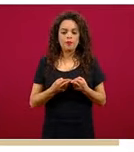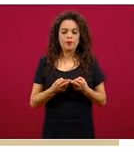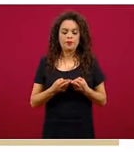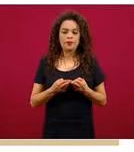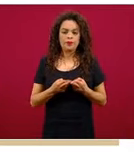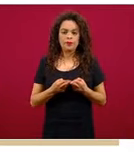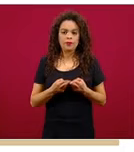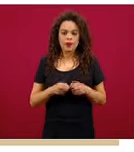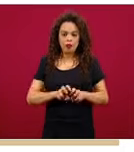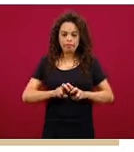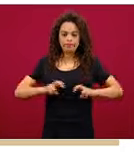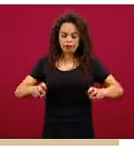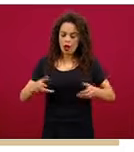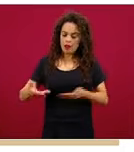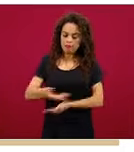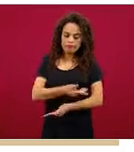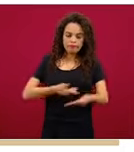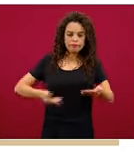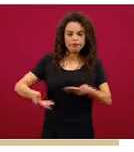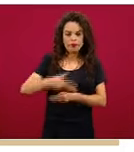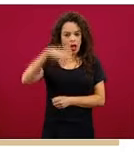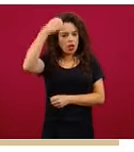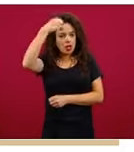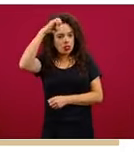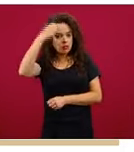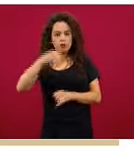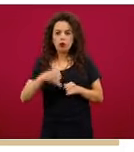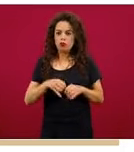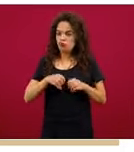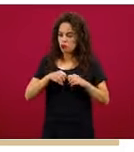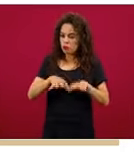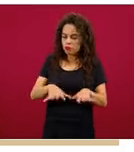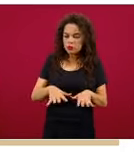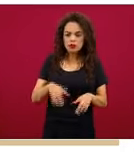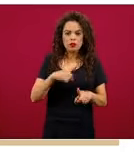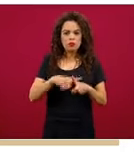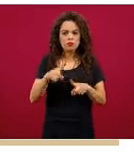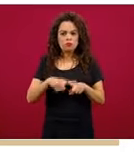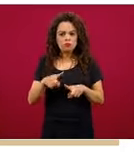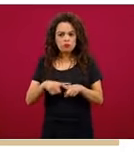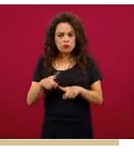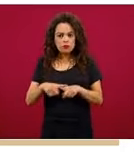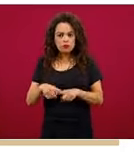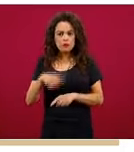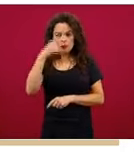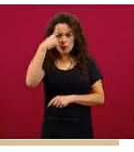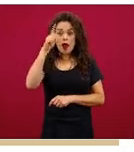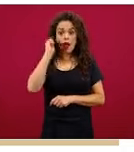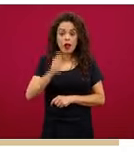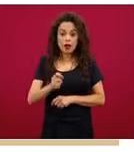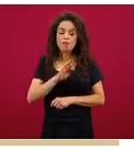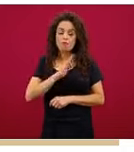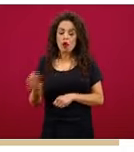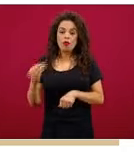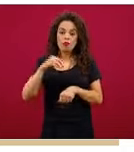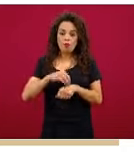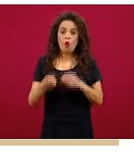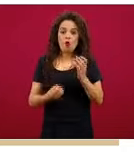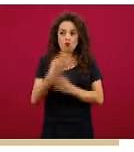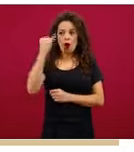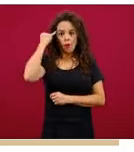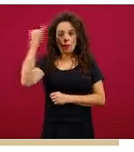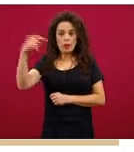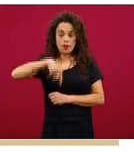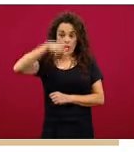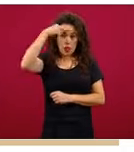el intercambio de experiencias y de alguna forma la consolidación de la iniciativa en México y